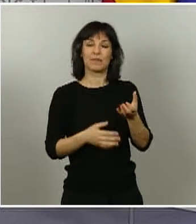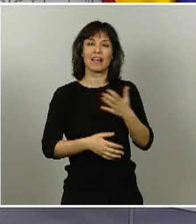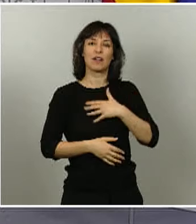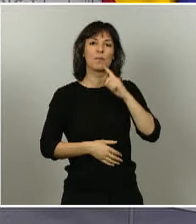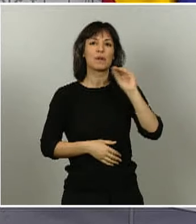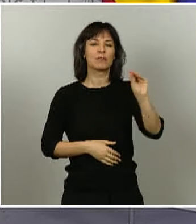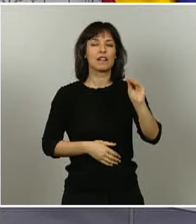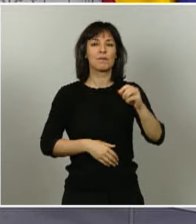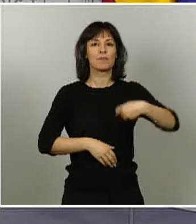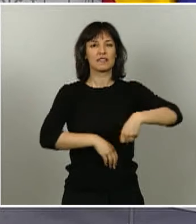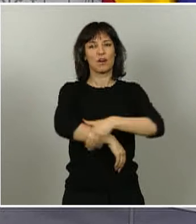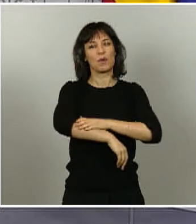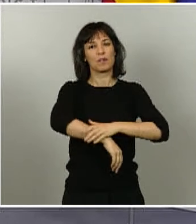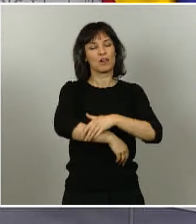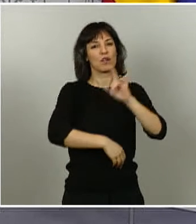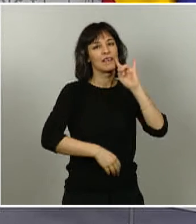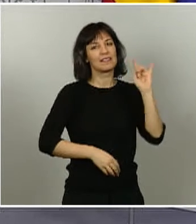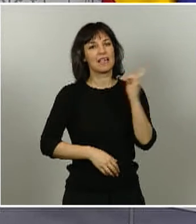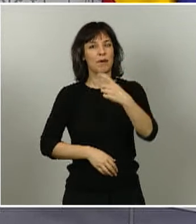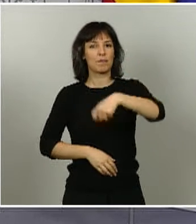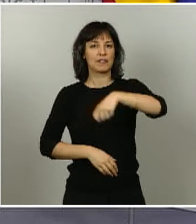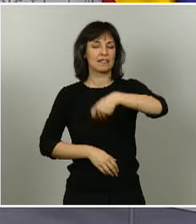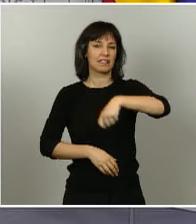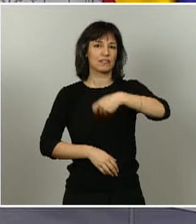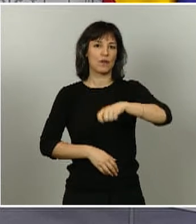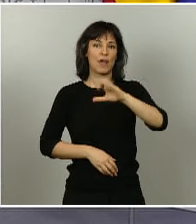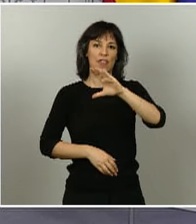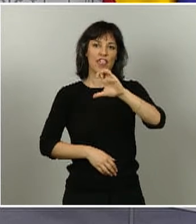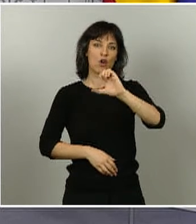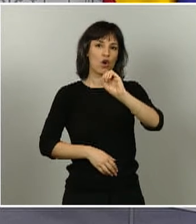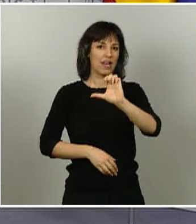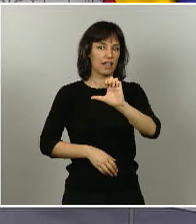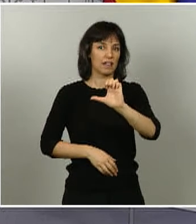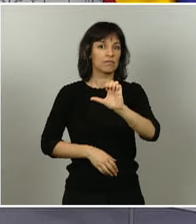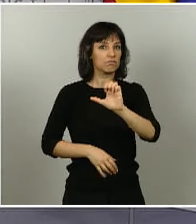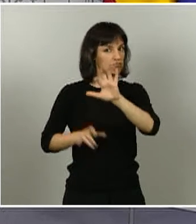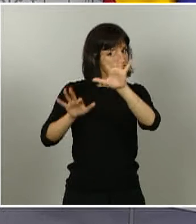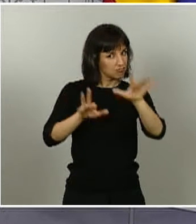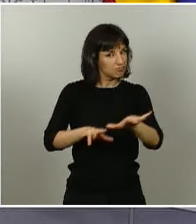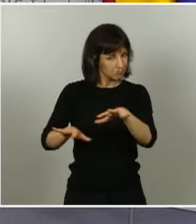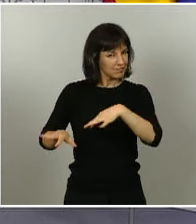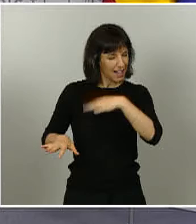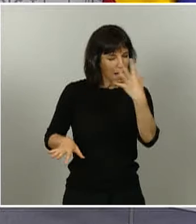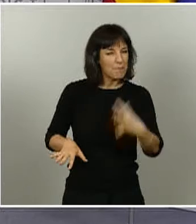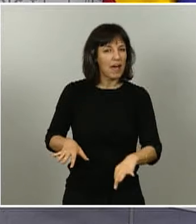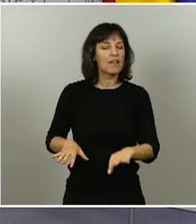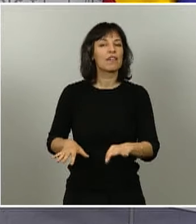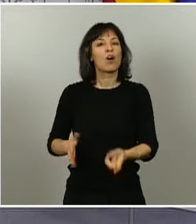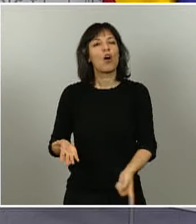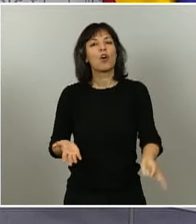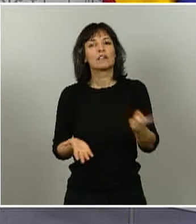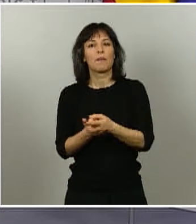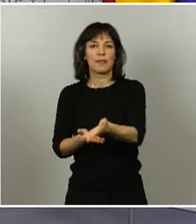del Gobierno al presidente de la COE. ¿Se ha podido convencer al señor Garamendi de que vuelva a la mesa del